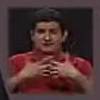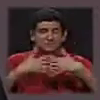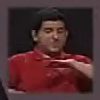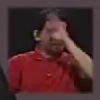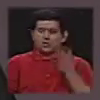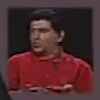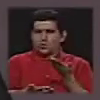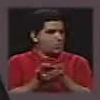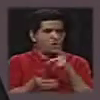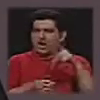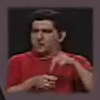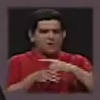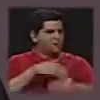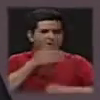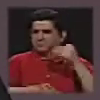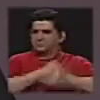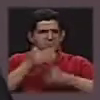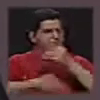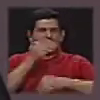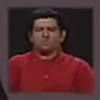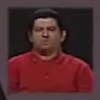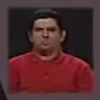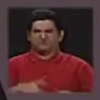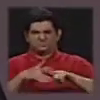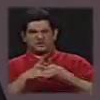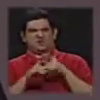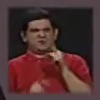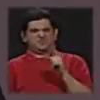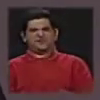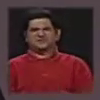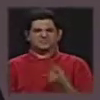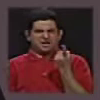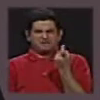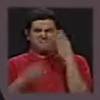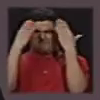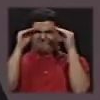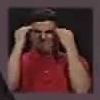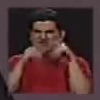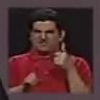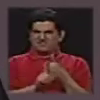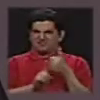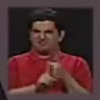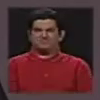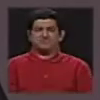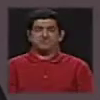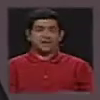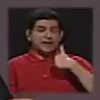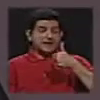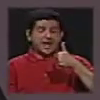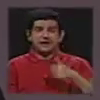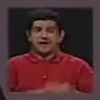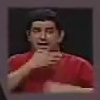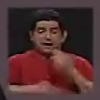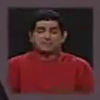licitó. No participó en ningún proceso licitatorio, entonces ahí empezamos con una carencia de información sobre ellos, porque la que gana la licitación,